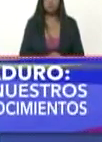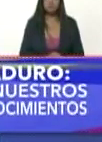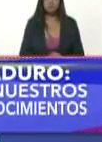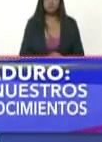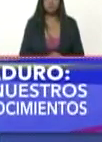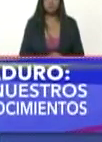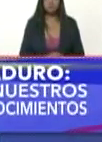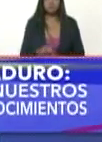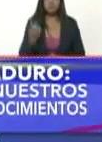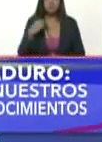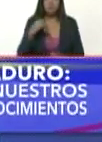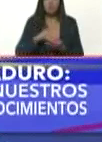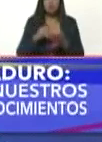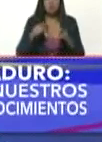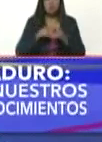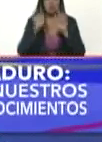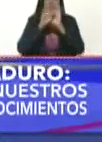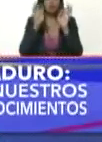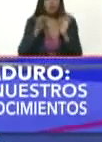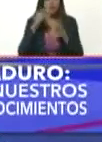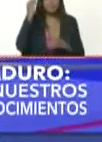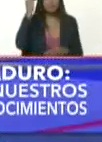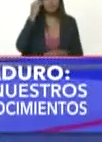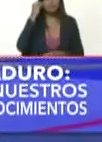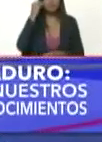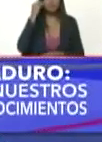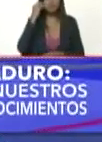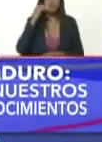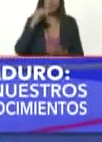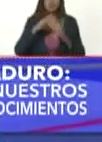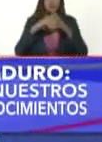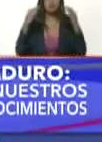Y tenemos que plantearnos, pensar en grande.